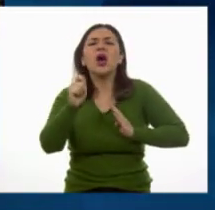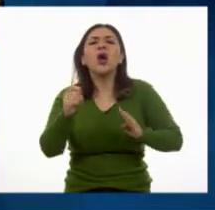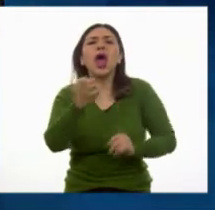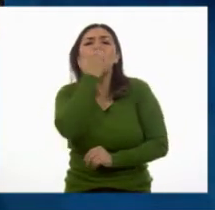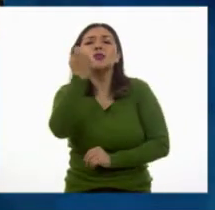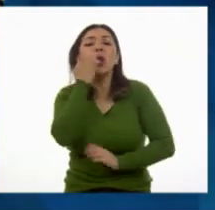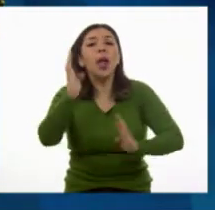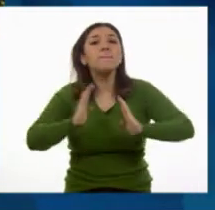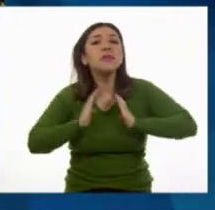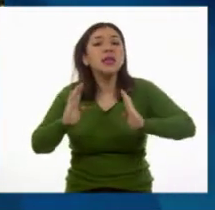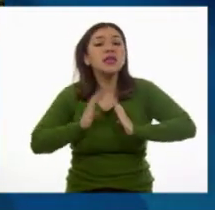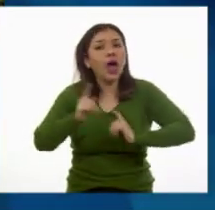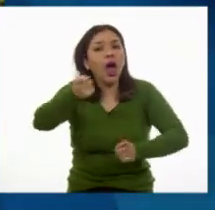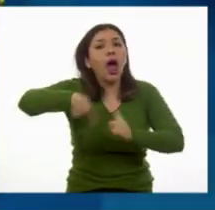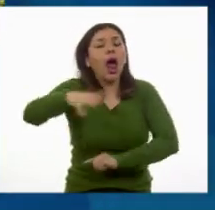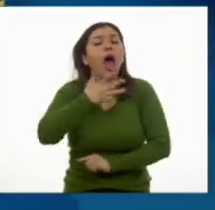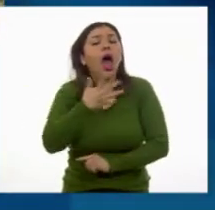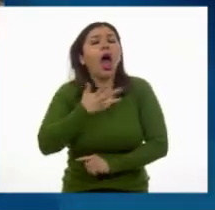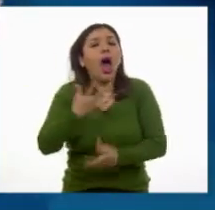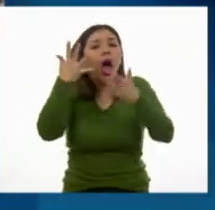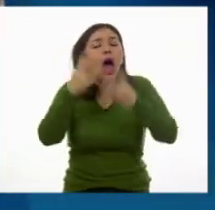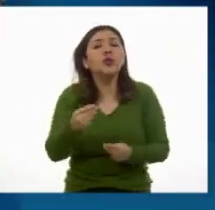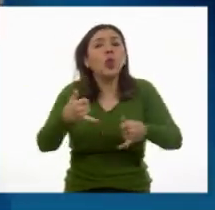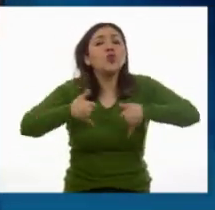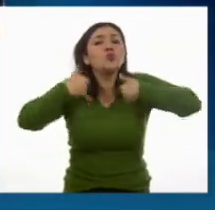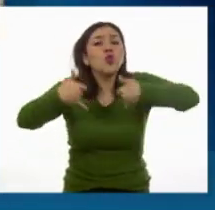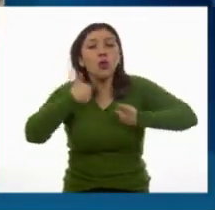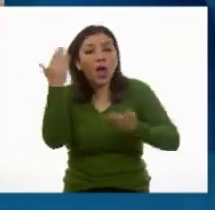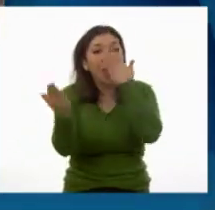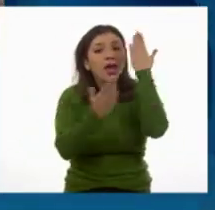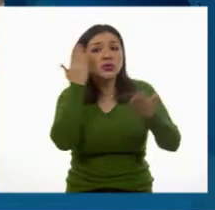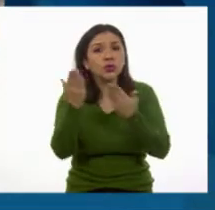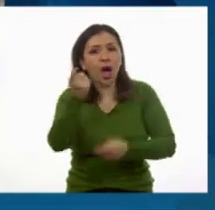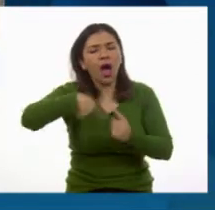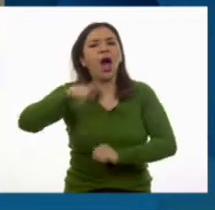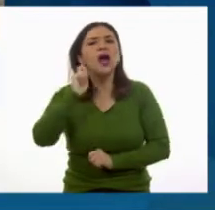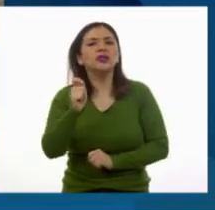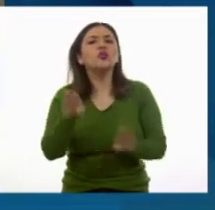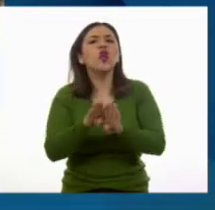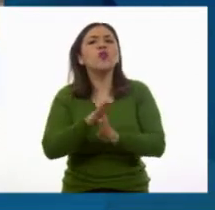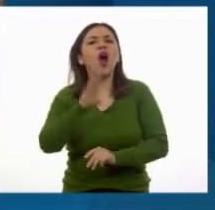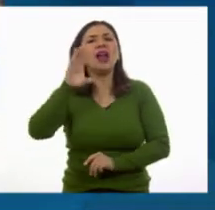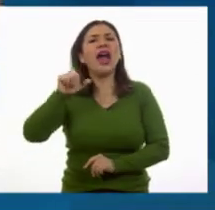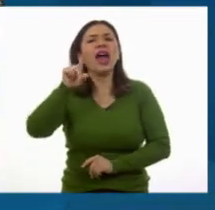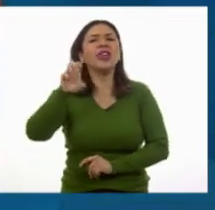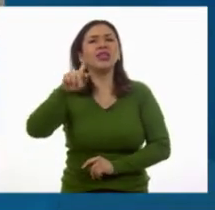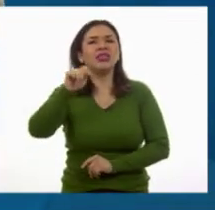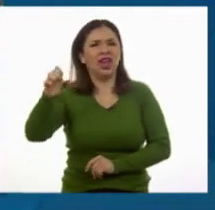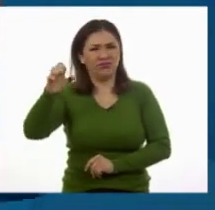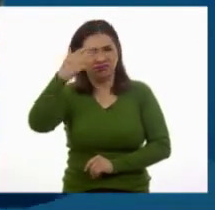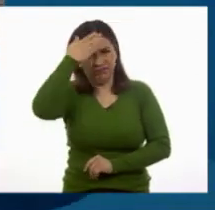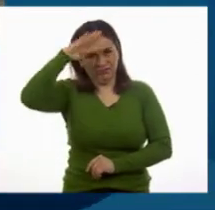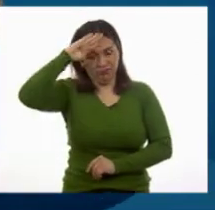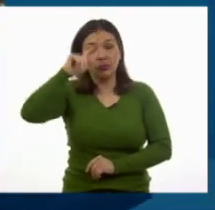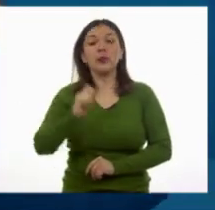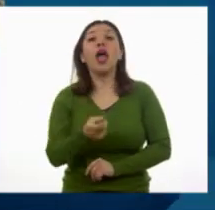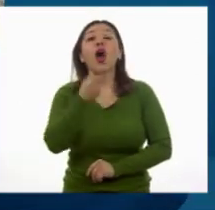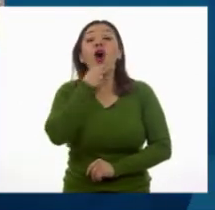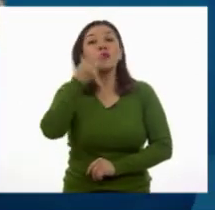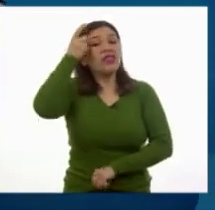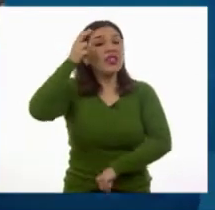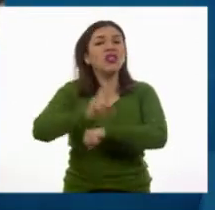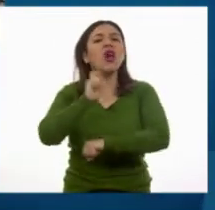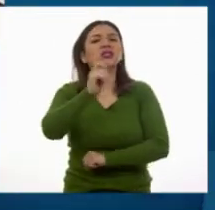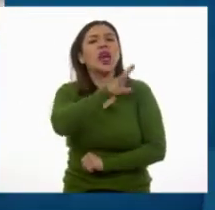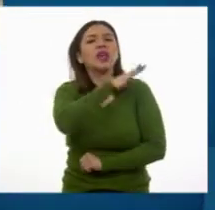colegio militar, en el que se encontraban los estudiantes, que eran denominados cadetes. Su director era el